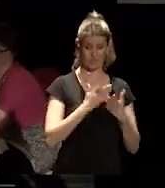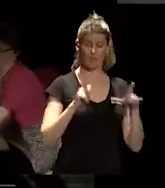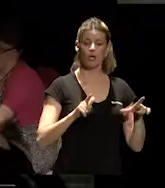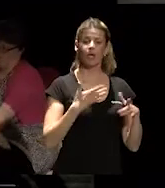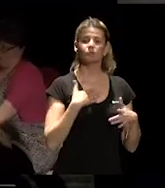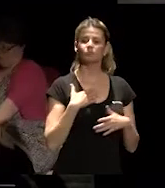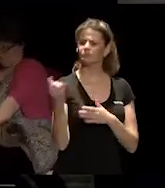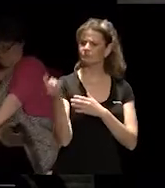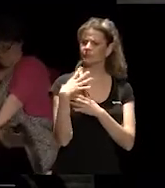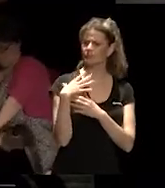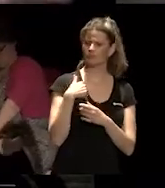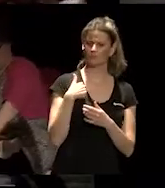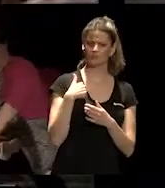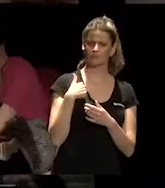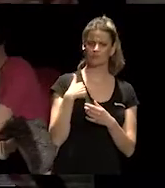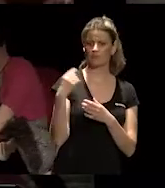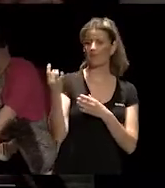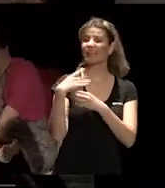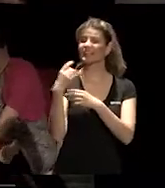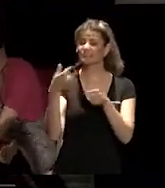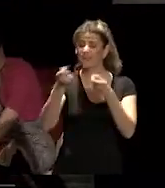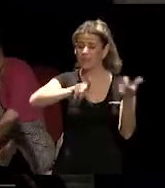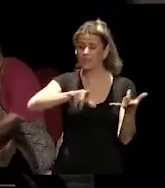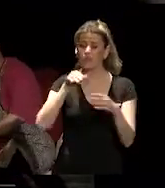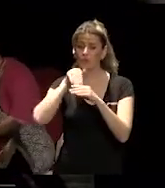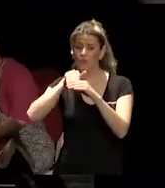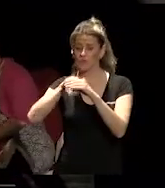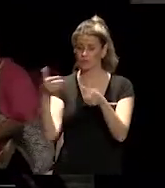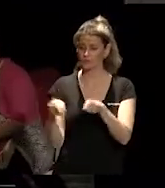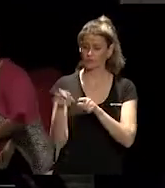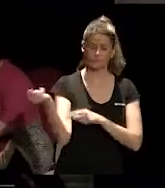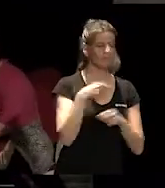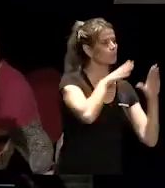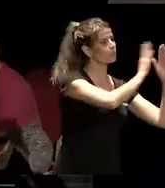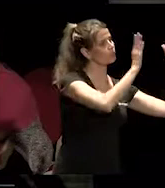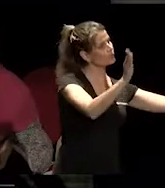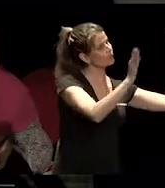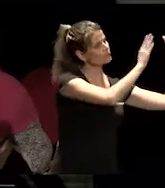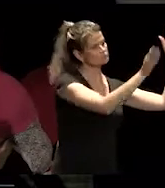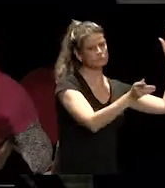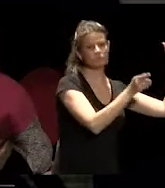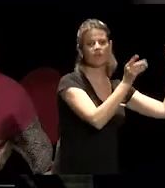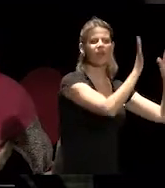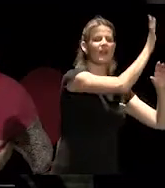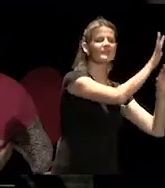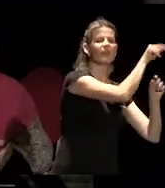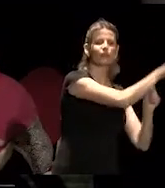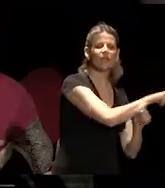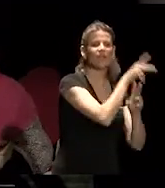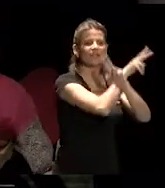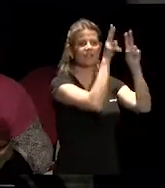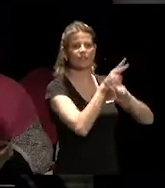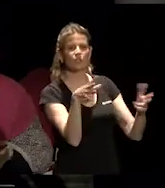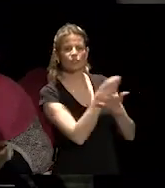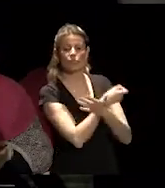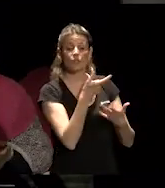postales, paquetes, y yo lo que hago es colocarlo en su lugar adecuado, nacional, internacional, tal, para que todo se coordine y se coloque en el espectáculo o en lo